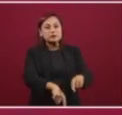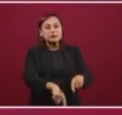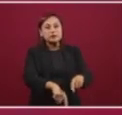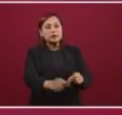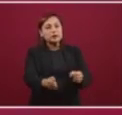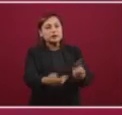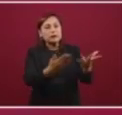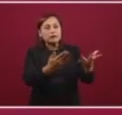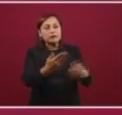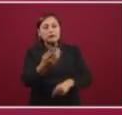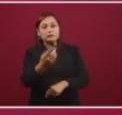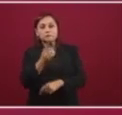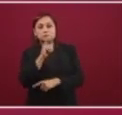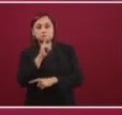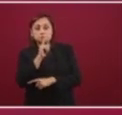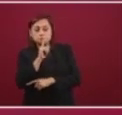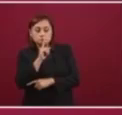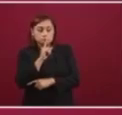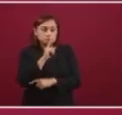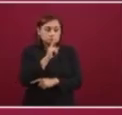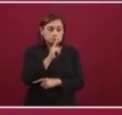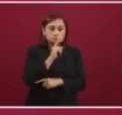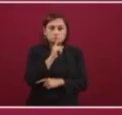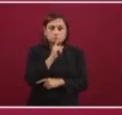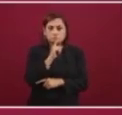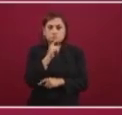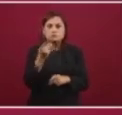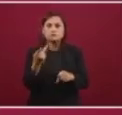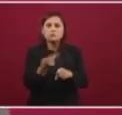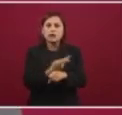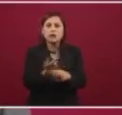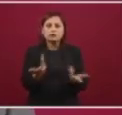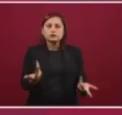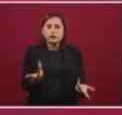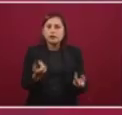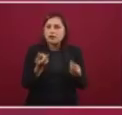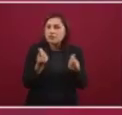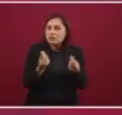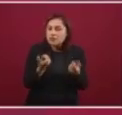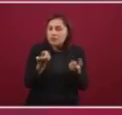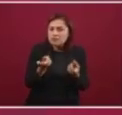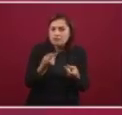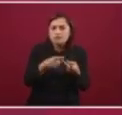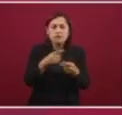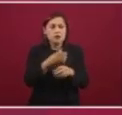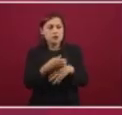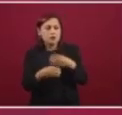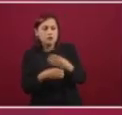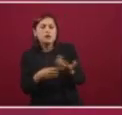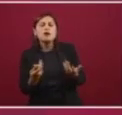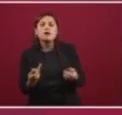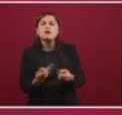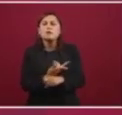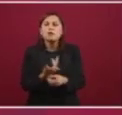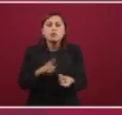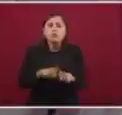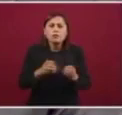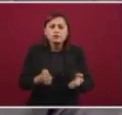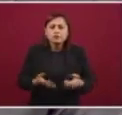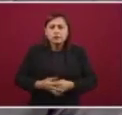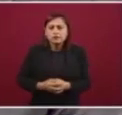en dónde quedaban esos bienes. Por ejemplo, eso tuvo que ver con